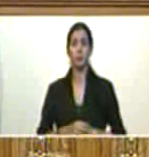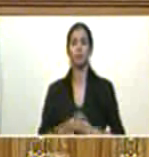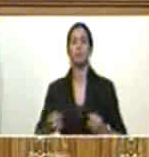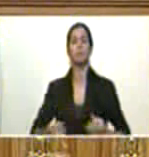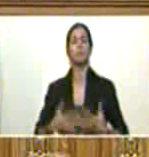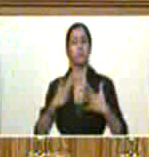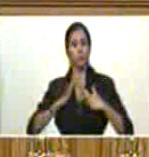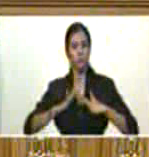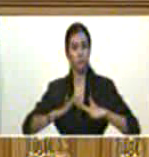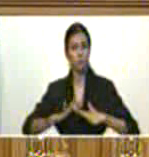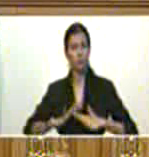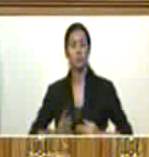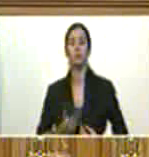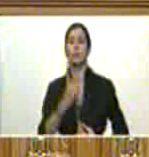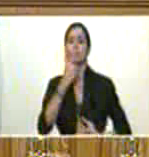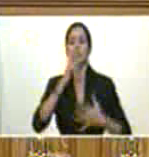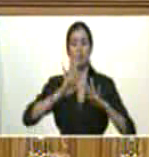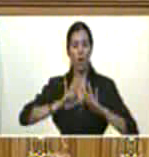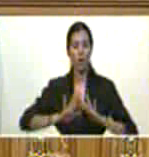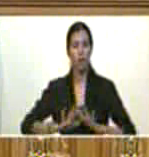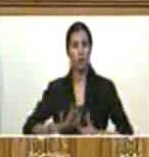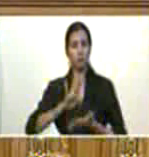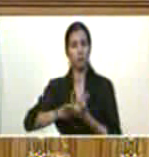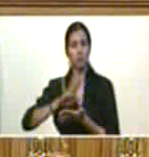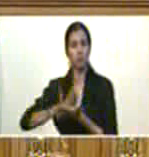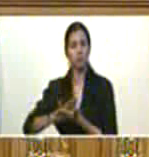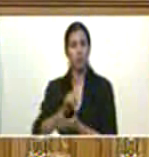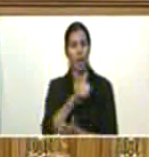respirando profundamente